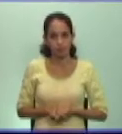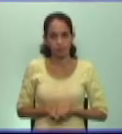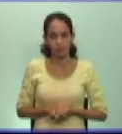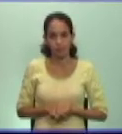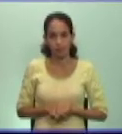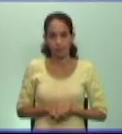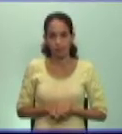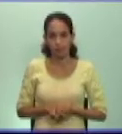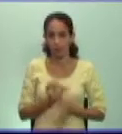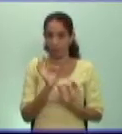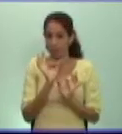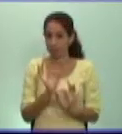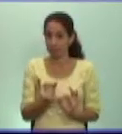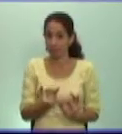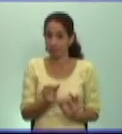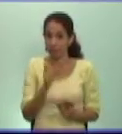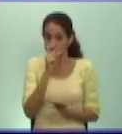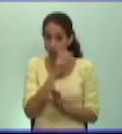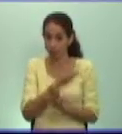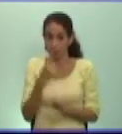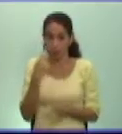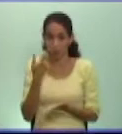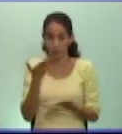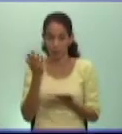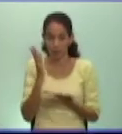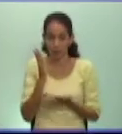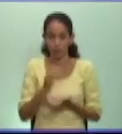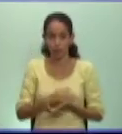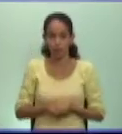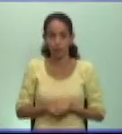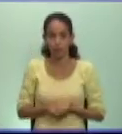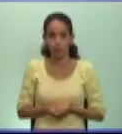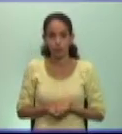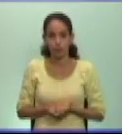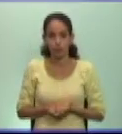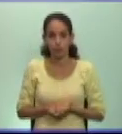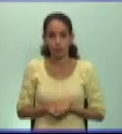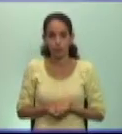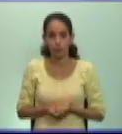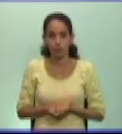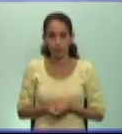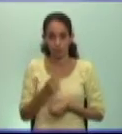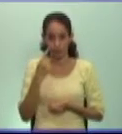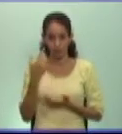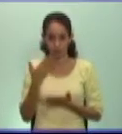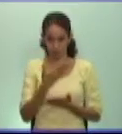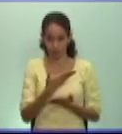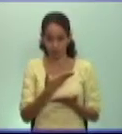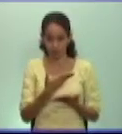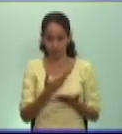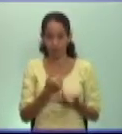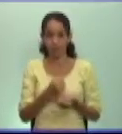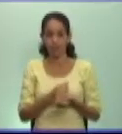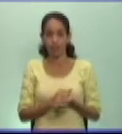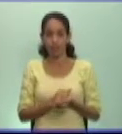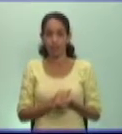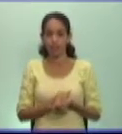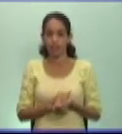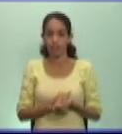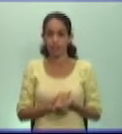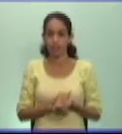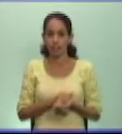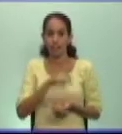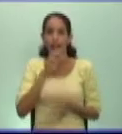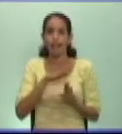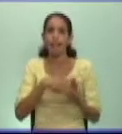terminadas las guerras por la independencia. Vamos a pantalla para completar. Ahí entonces, a lo largo del siglo XIX, después de la independencia,